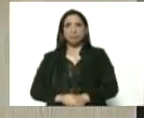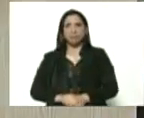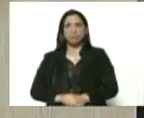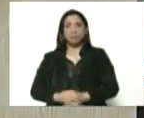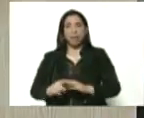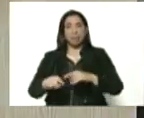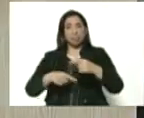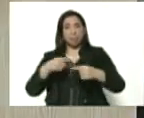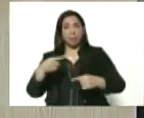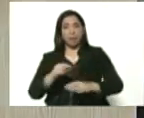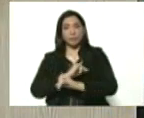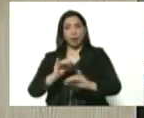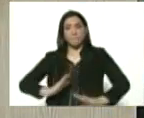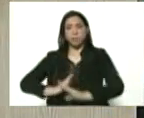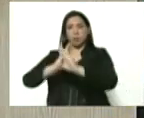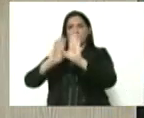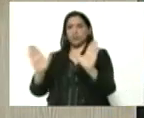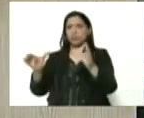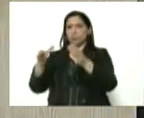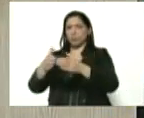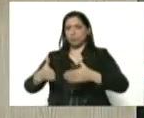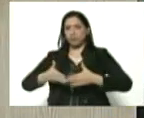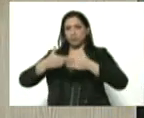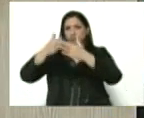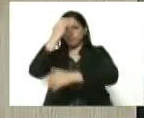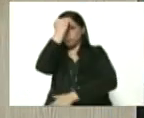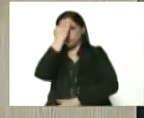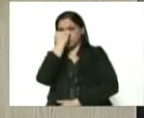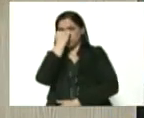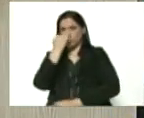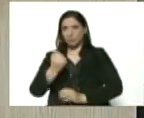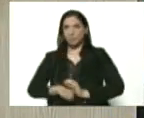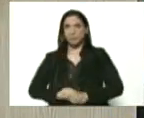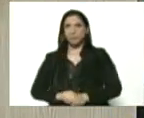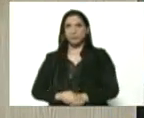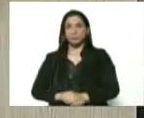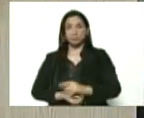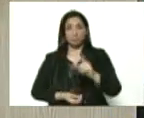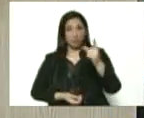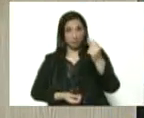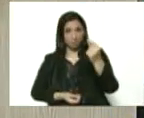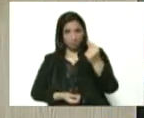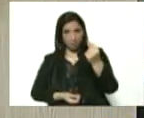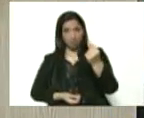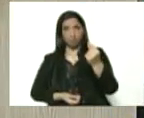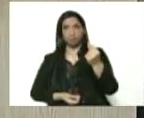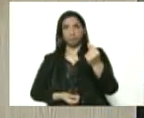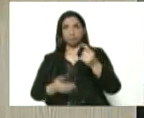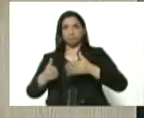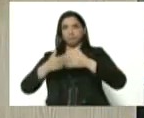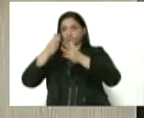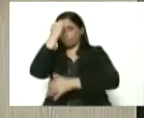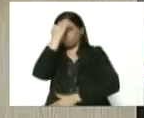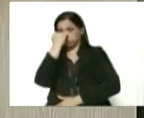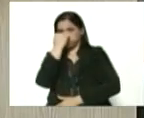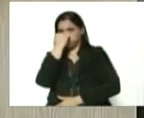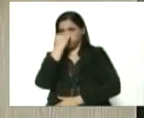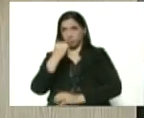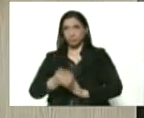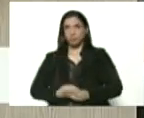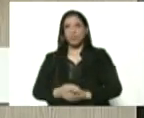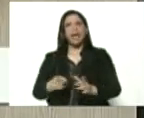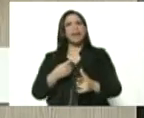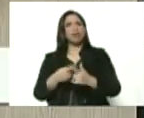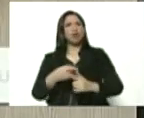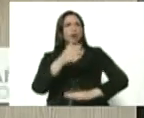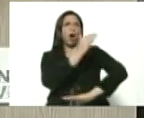Después que son neutralizados los tripulantes de la primera lancha, de los terroristas, del tripulante de la primera lancha, entonces